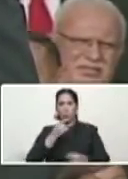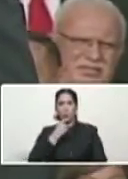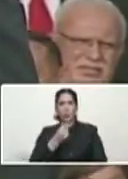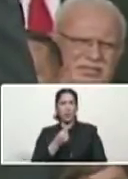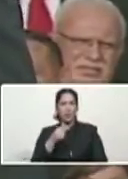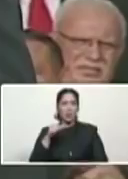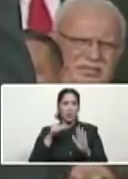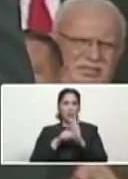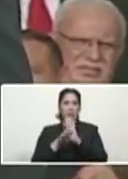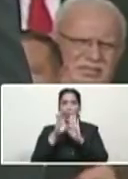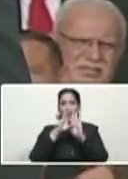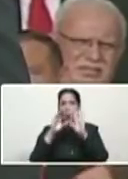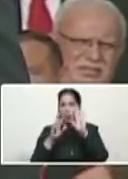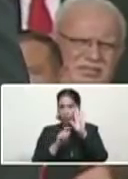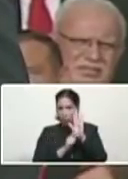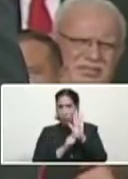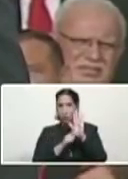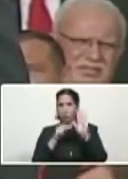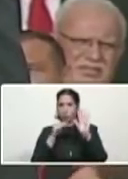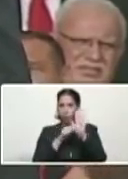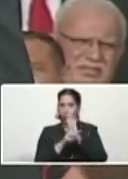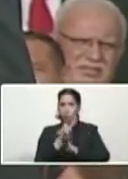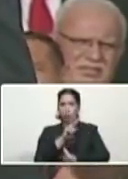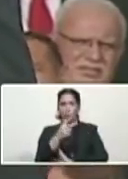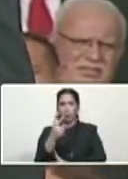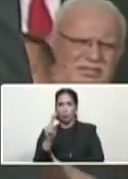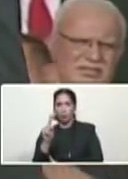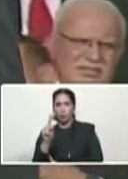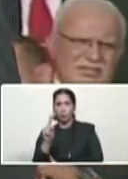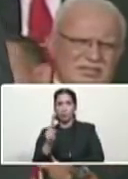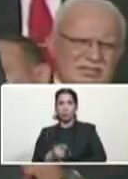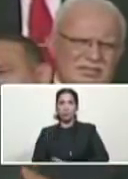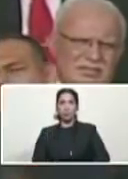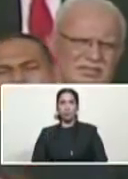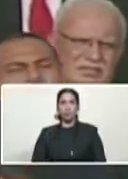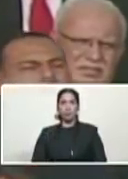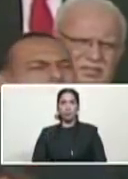nuestra Constitución en el artículo 231.